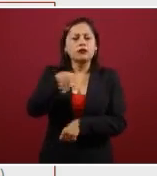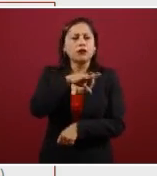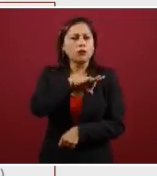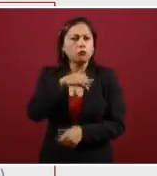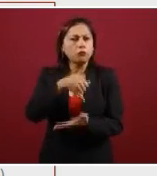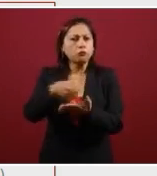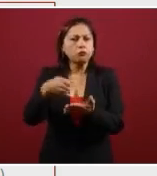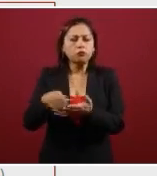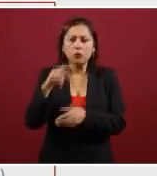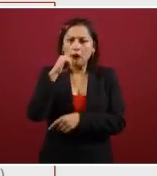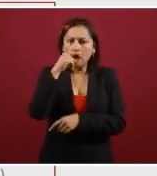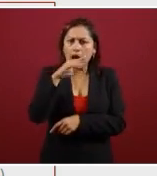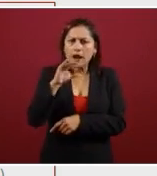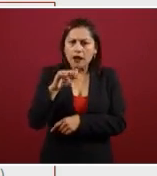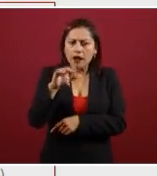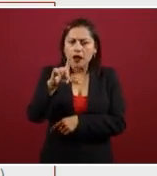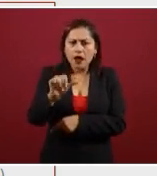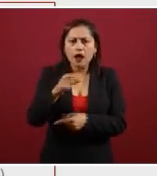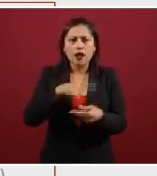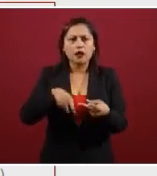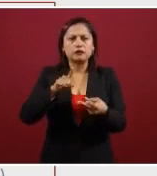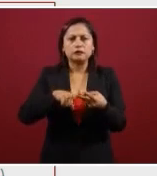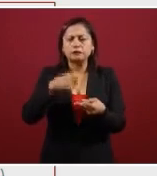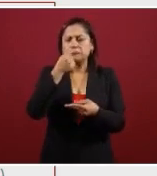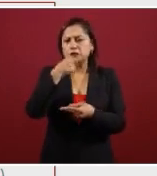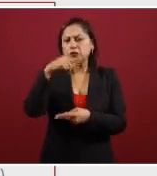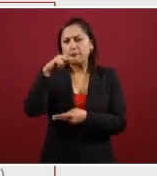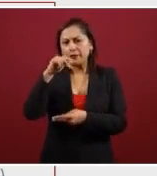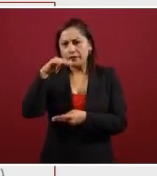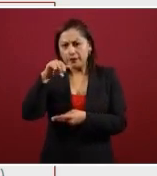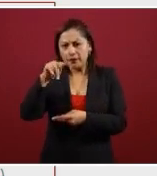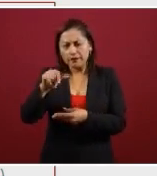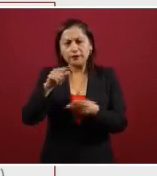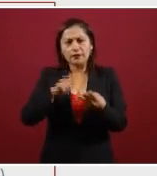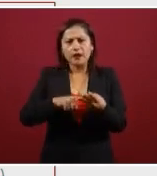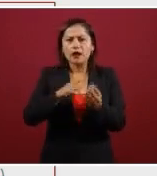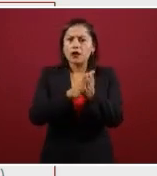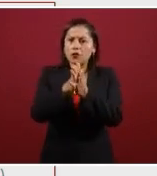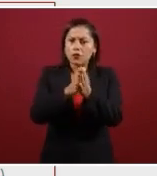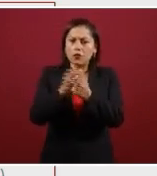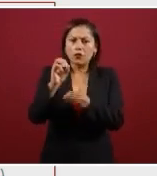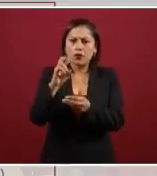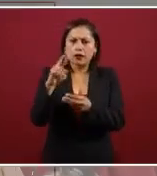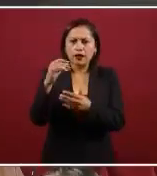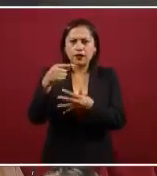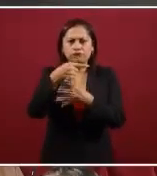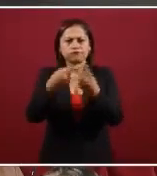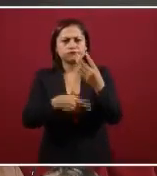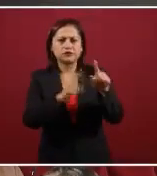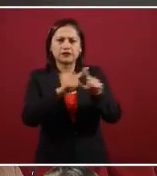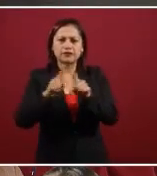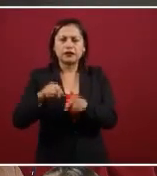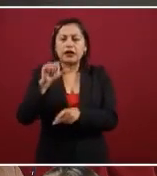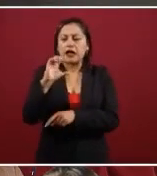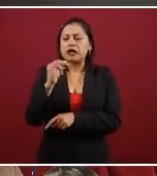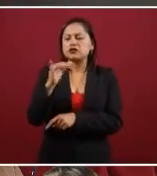canela. Entonces, es canela, pimienta, vainilla, laurel, orégano y otras especies, achiote.